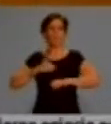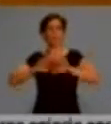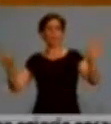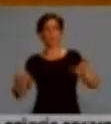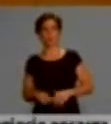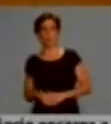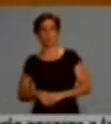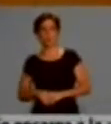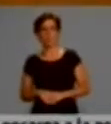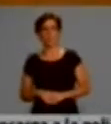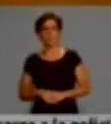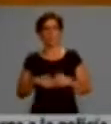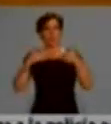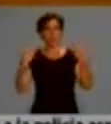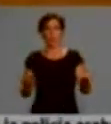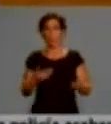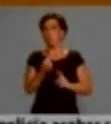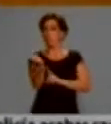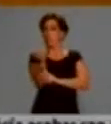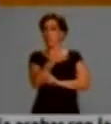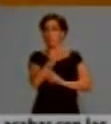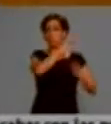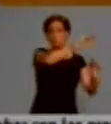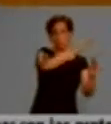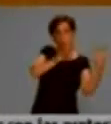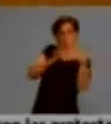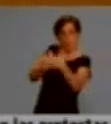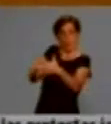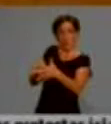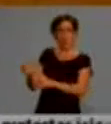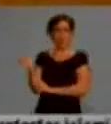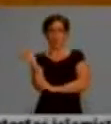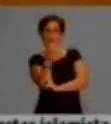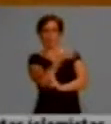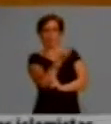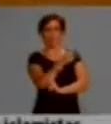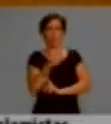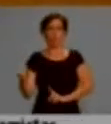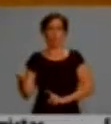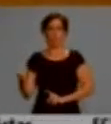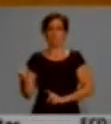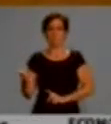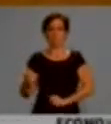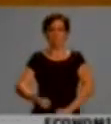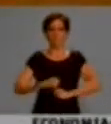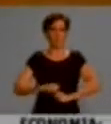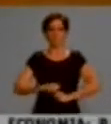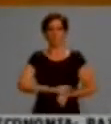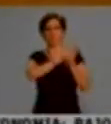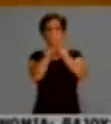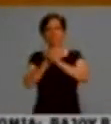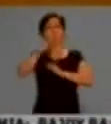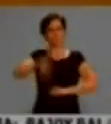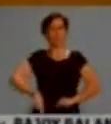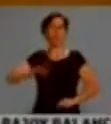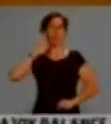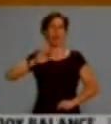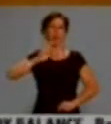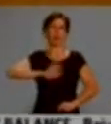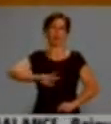Entonces, cuando desoyendo sus consejos, dejó de ser fuerte, pasó a ser un delincuente.